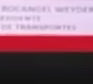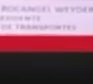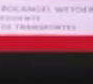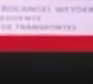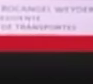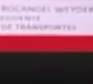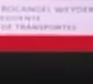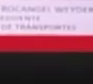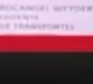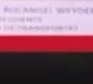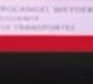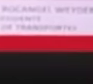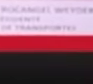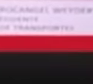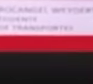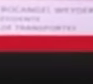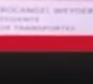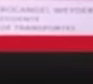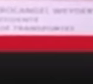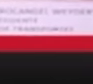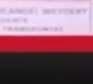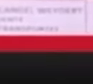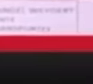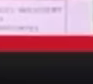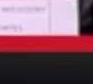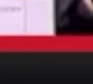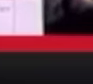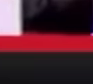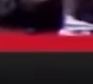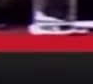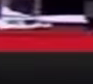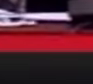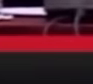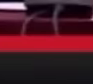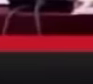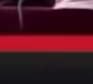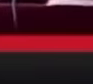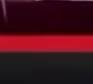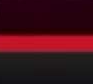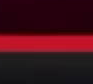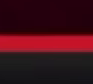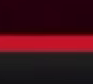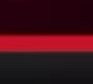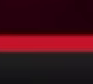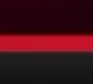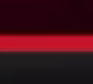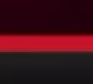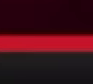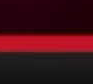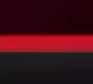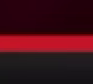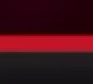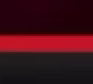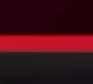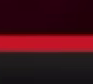inteligentes. Muchísimas gracias, señor. Un ratito, señor alcalde, sí, claro. Creo la congresista Melissa Glave tiene una